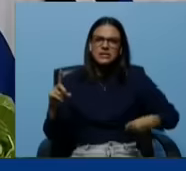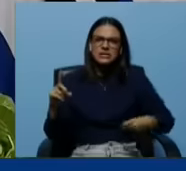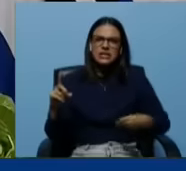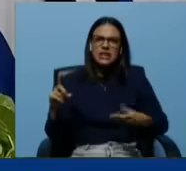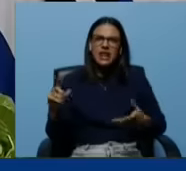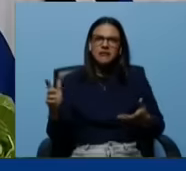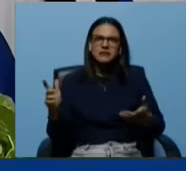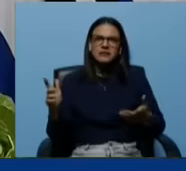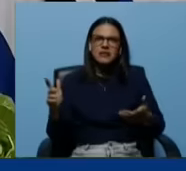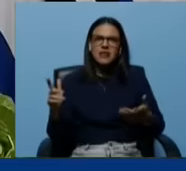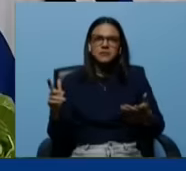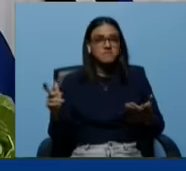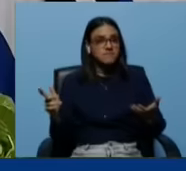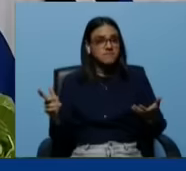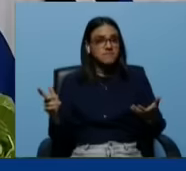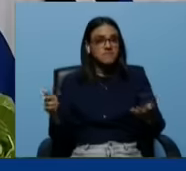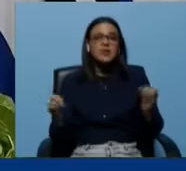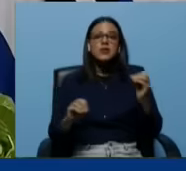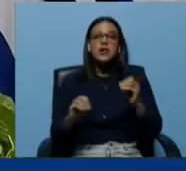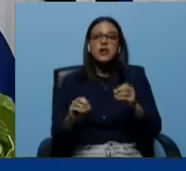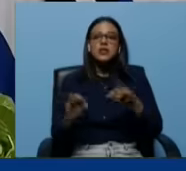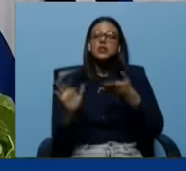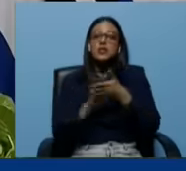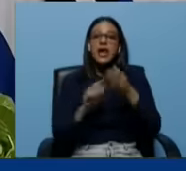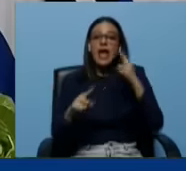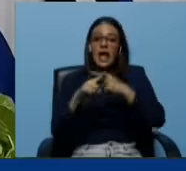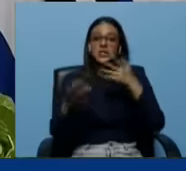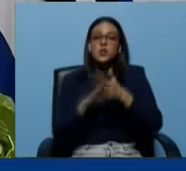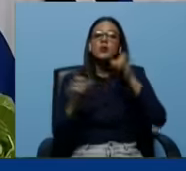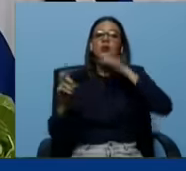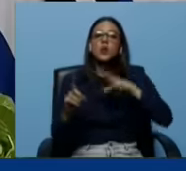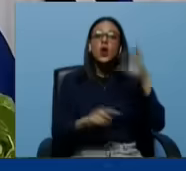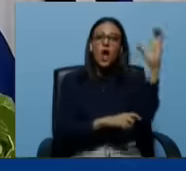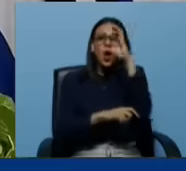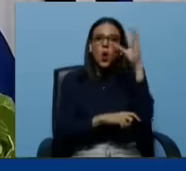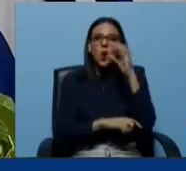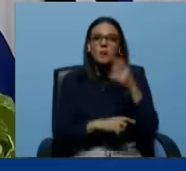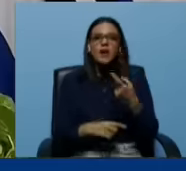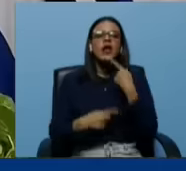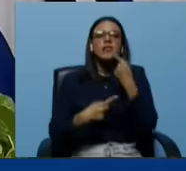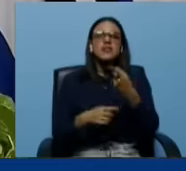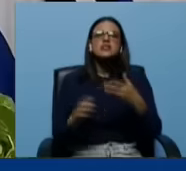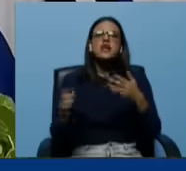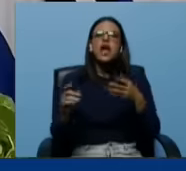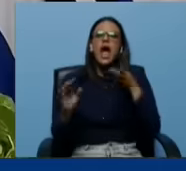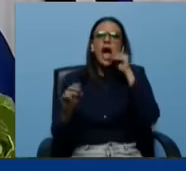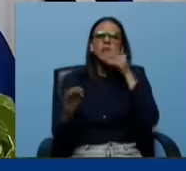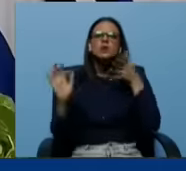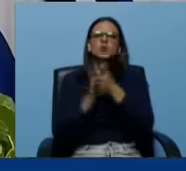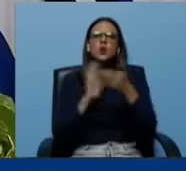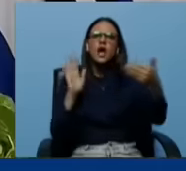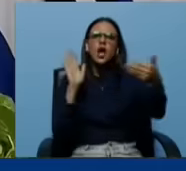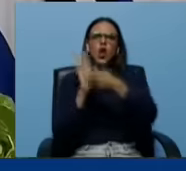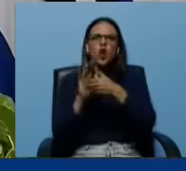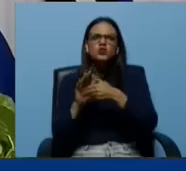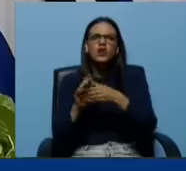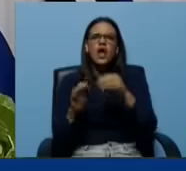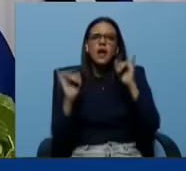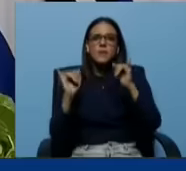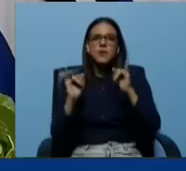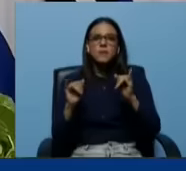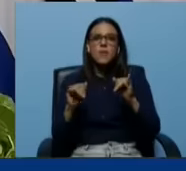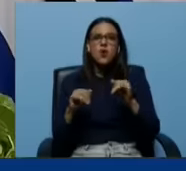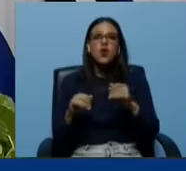presidentes o expresidentes colombianos cómo se están pronunciando en contra de Duque, en contra de